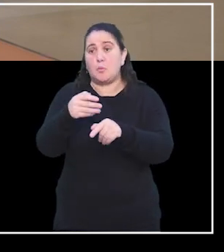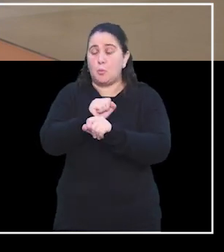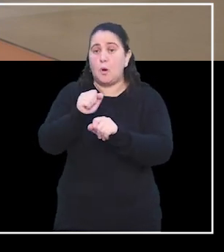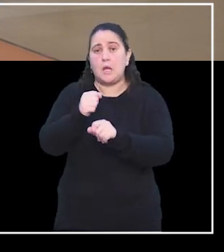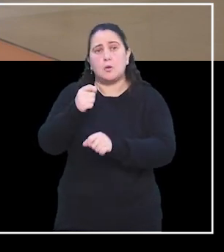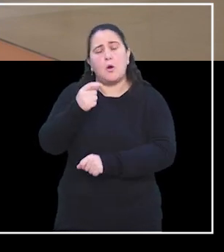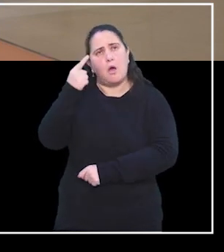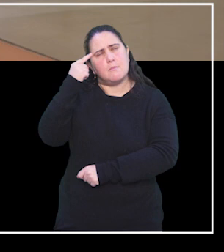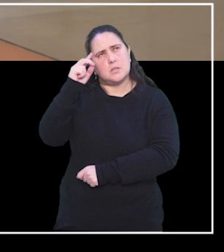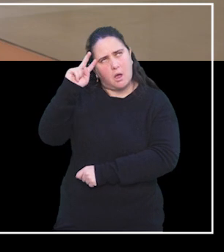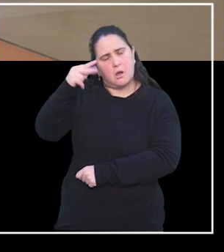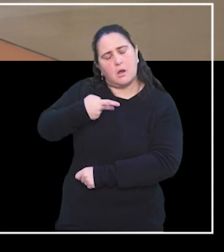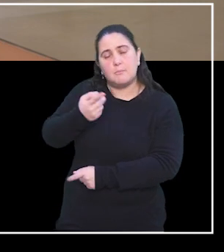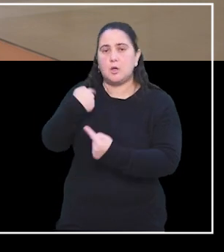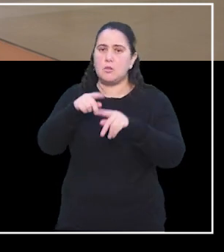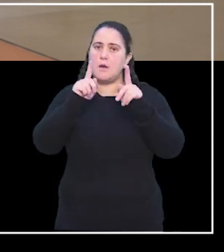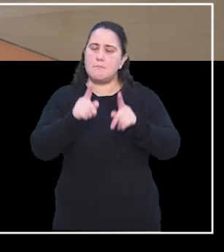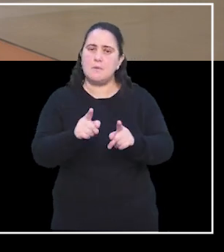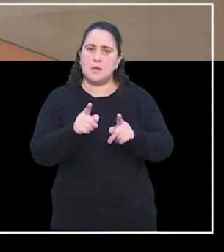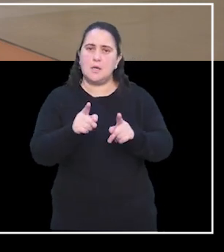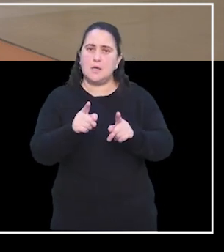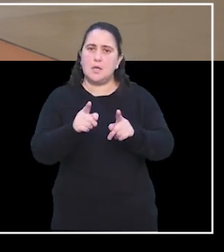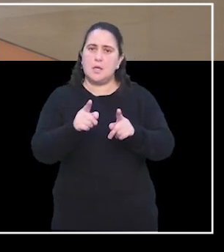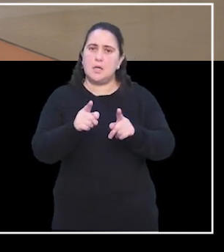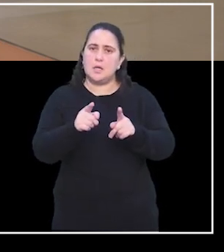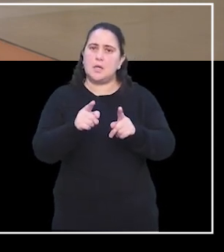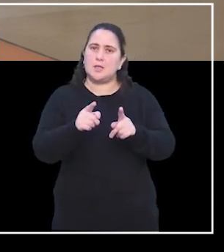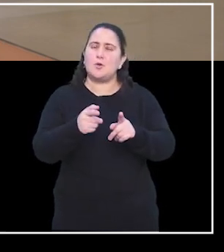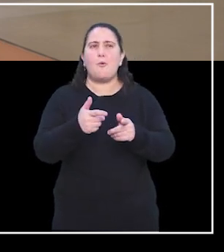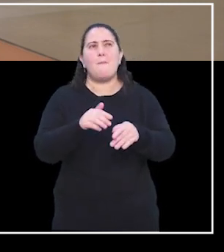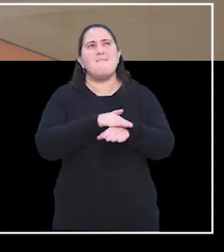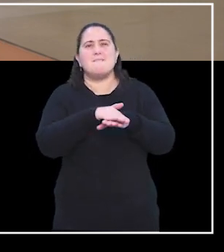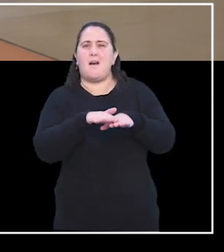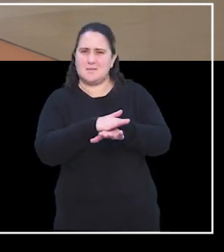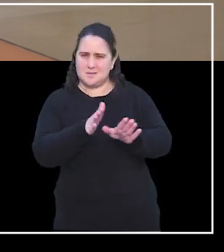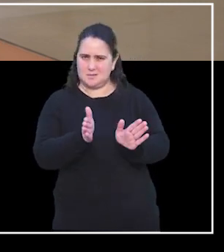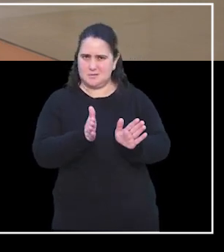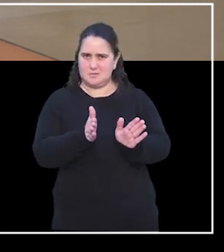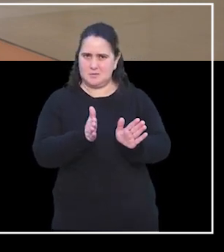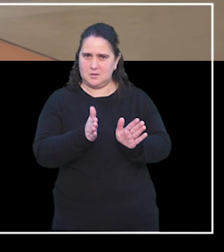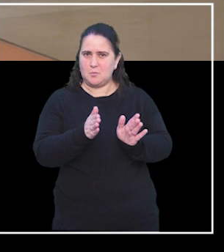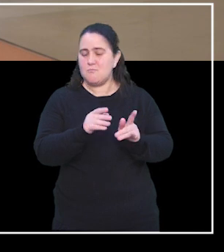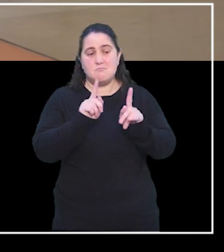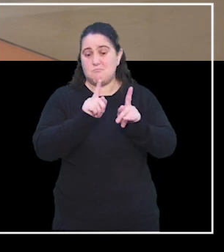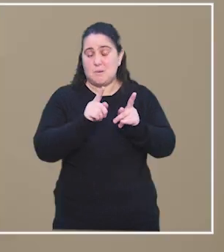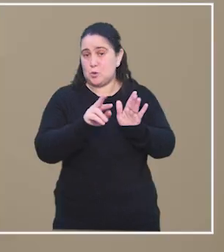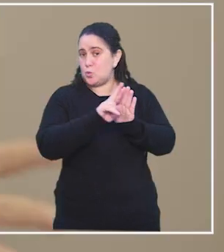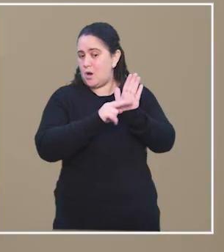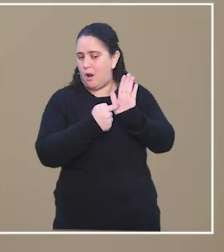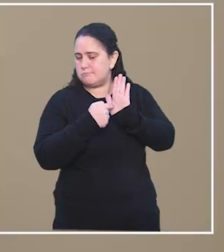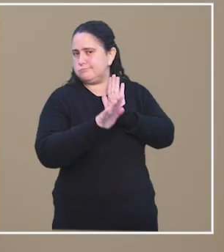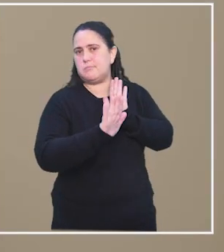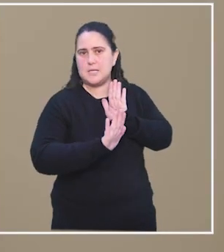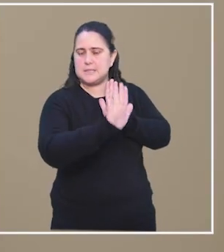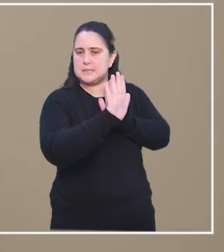montón de cosas, pero por otro lado simplificó también por sus mismas reglas, por el modo